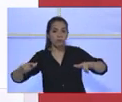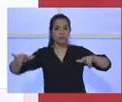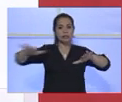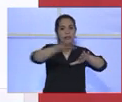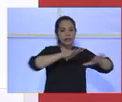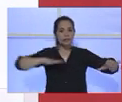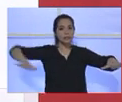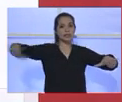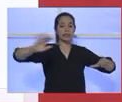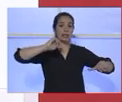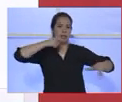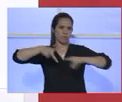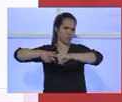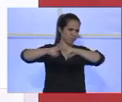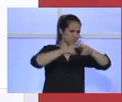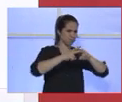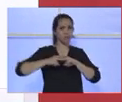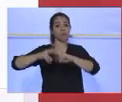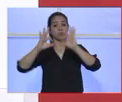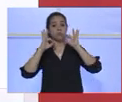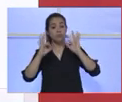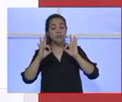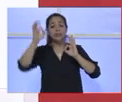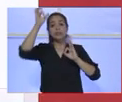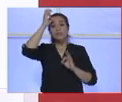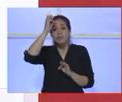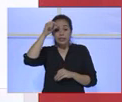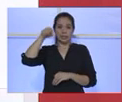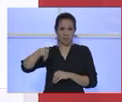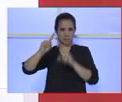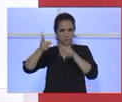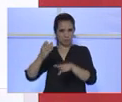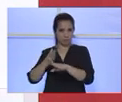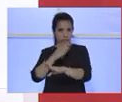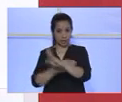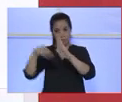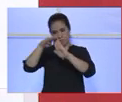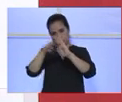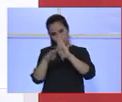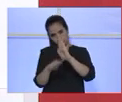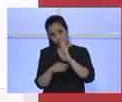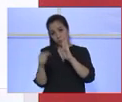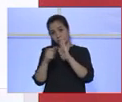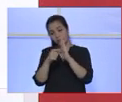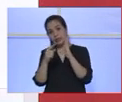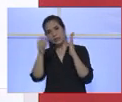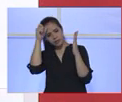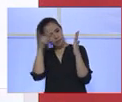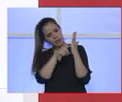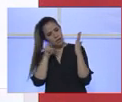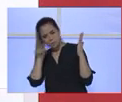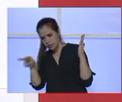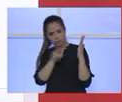estacionamiento. En fin, la OASI nos va a decir la cantidad que tenemos que crecer. Nosotros con ellos vamos a licitar para que los